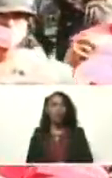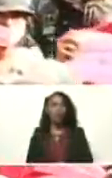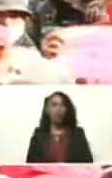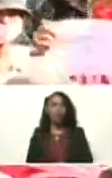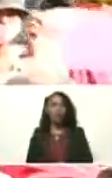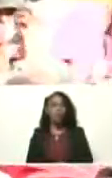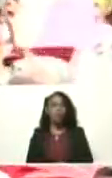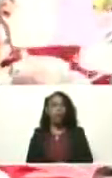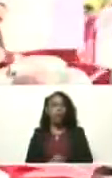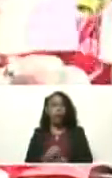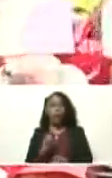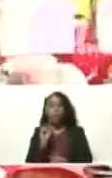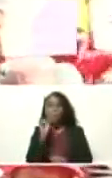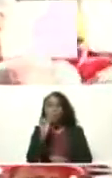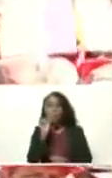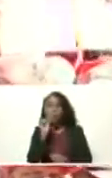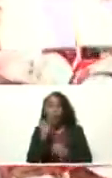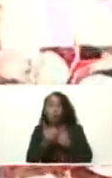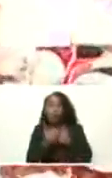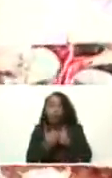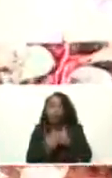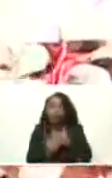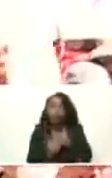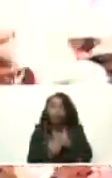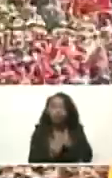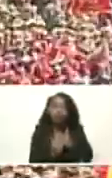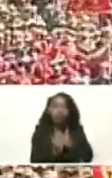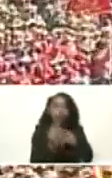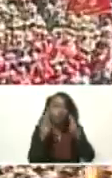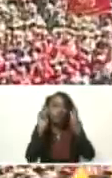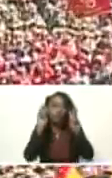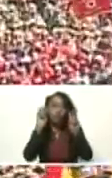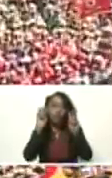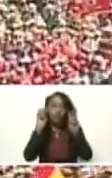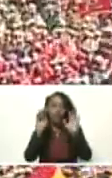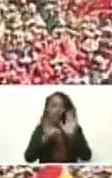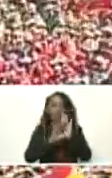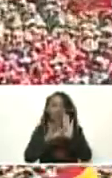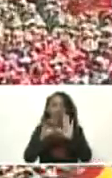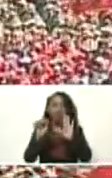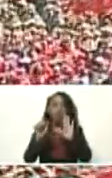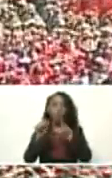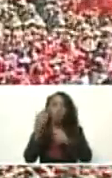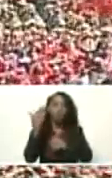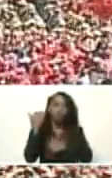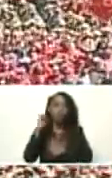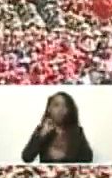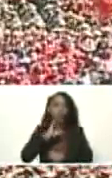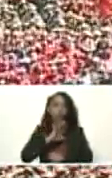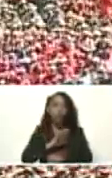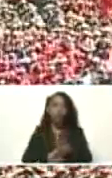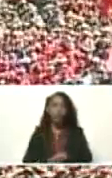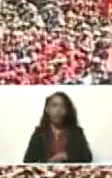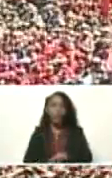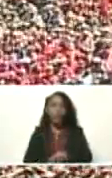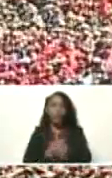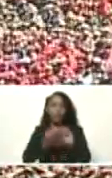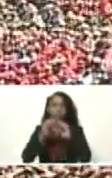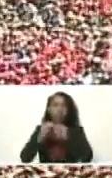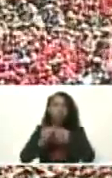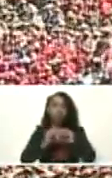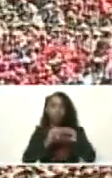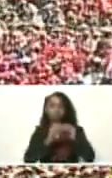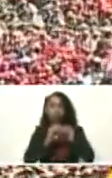apenas había podido avanzar en la formulación de una nueva constitución, en la relegitimación de los